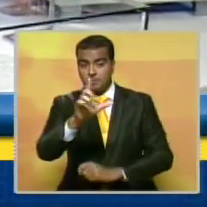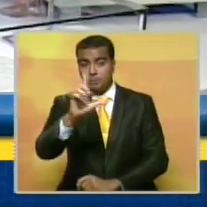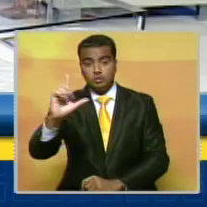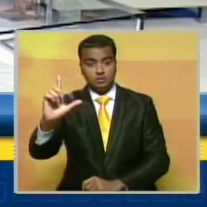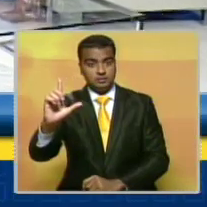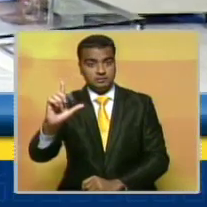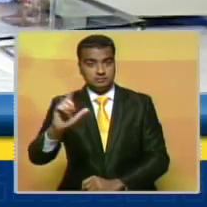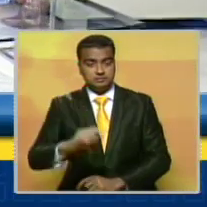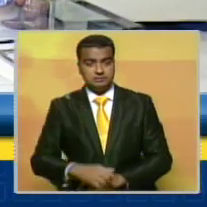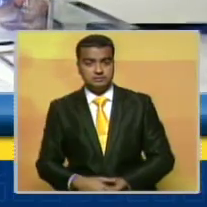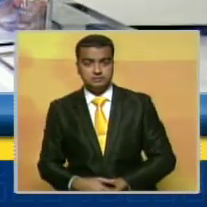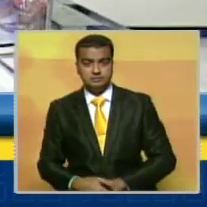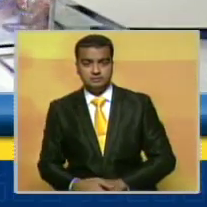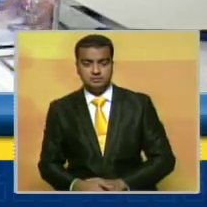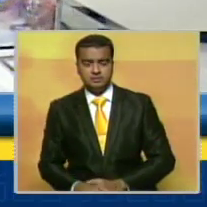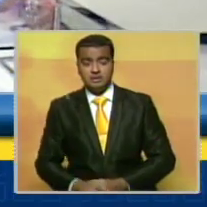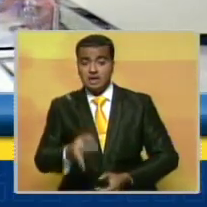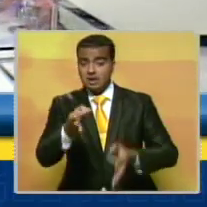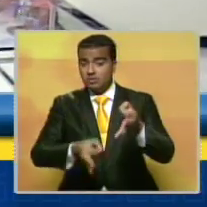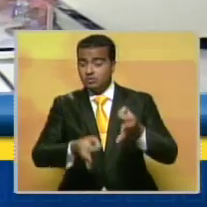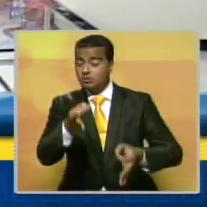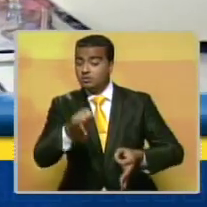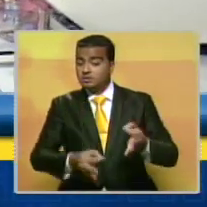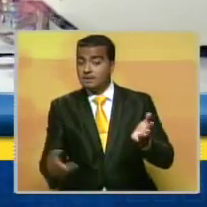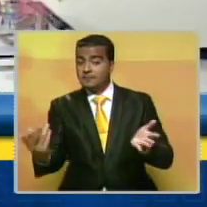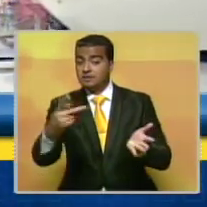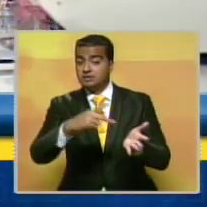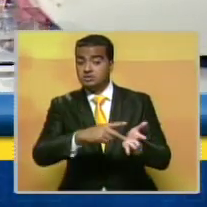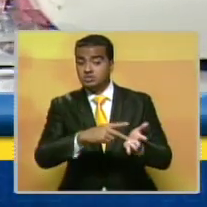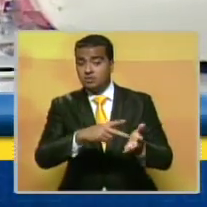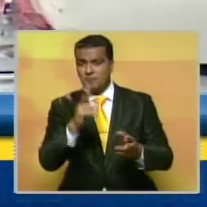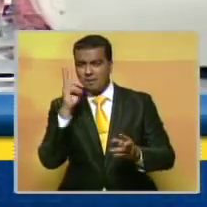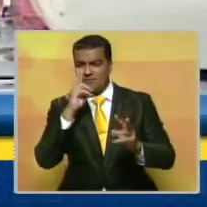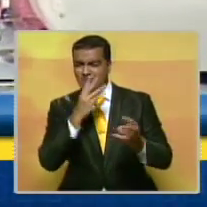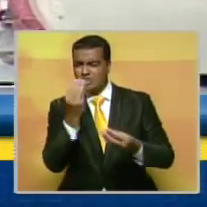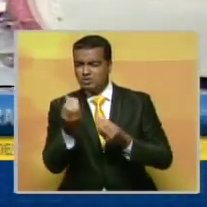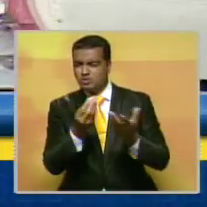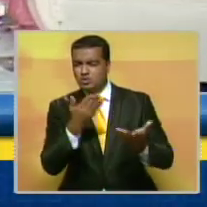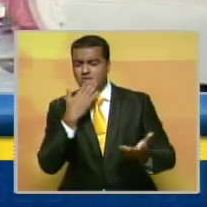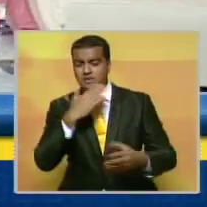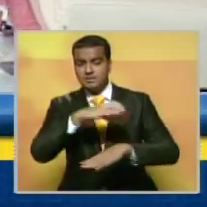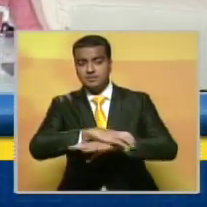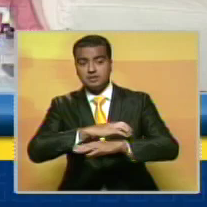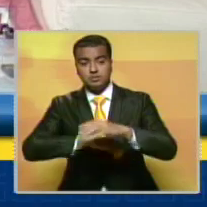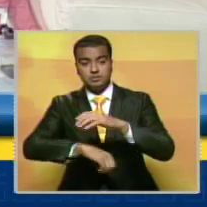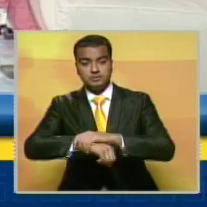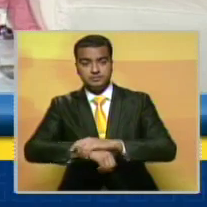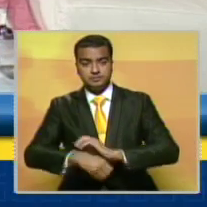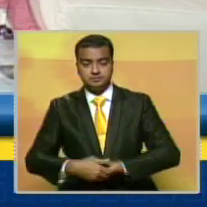Popular, Leopoldo López, el juez que realiza la audiencia determinará el sitio de reclusión.